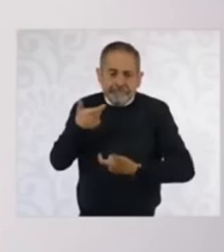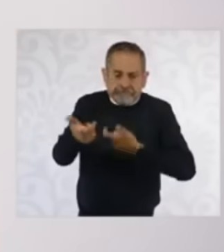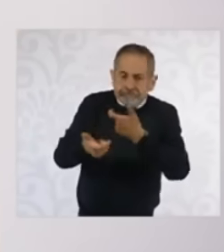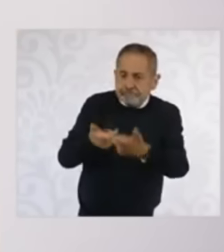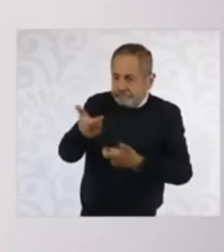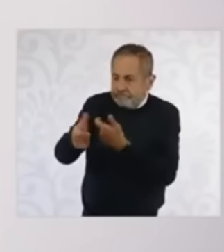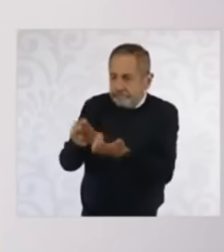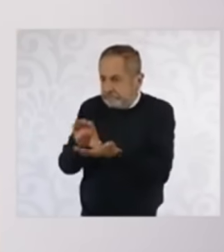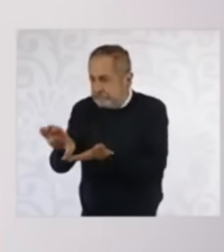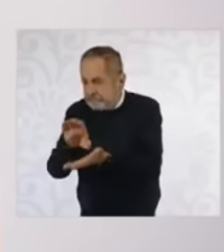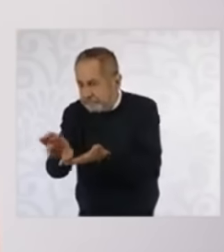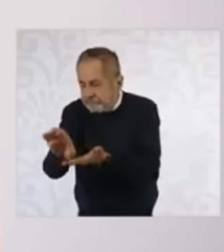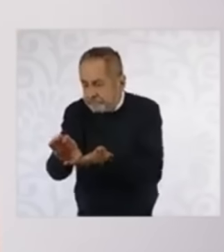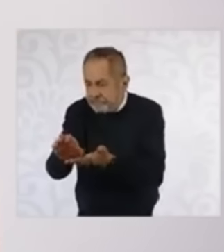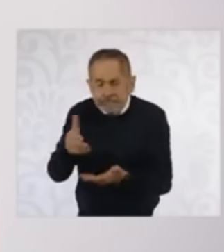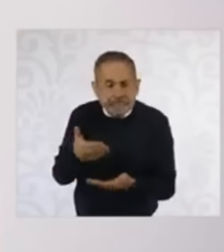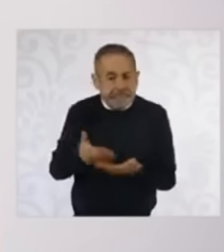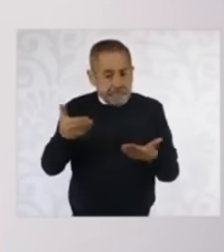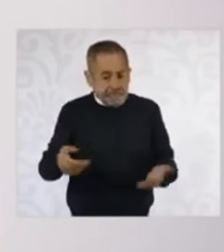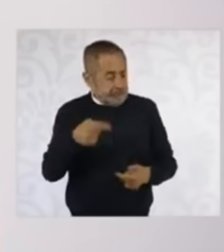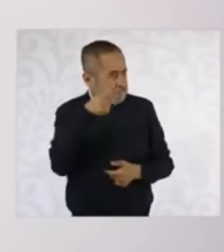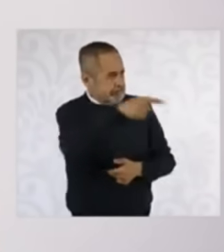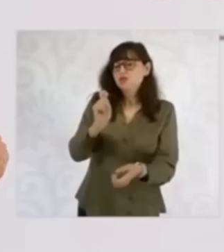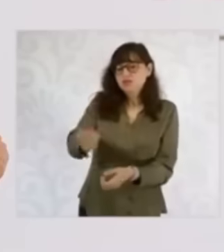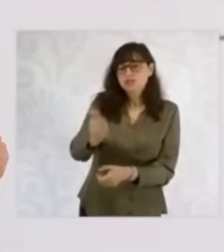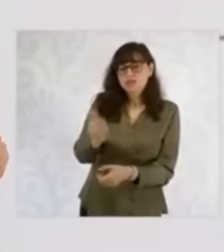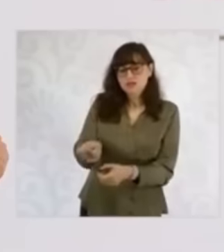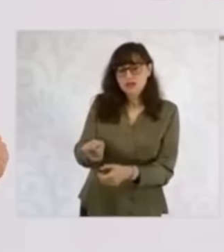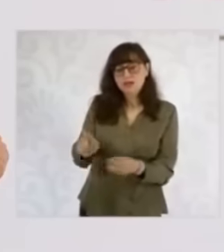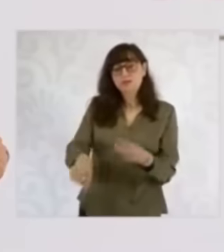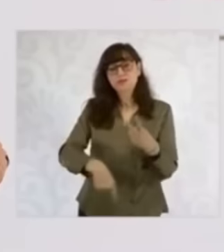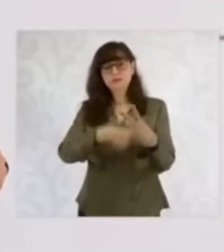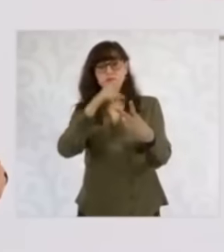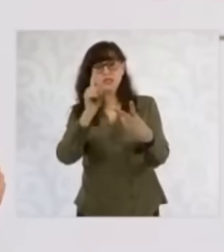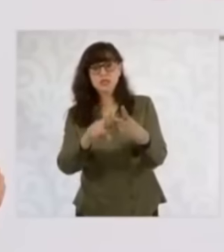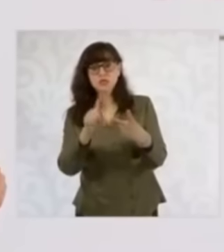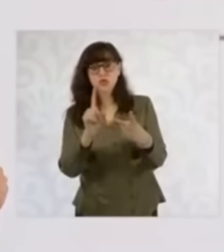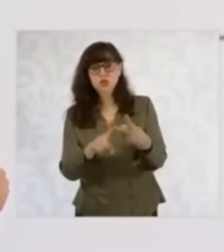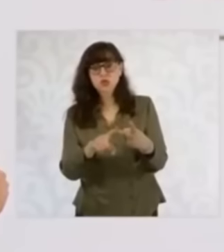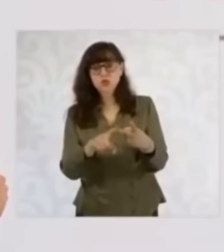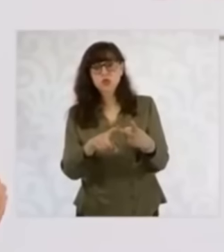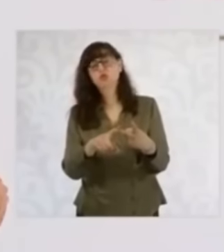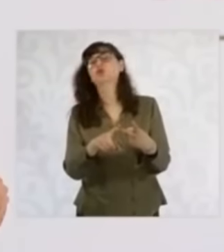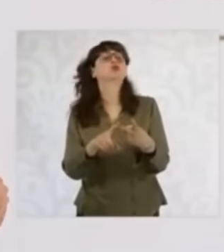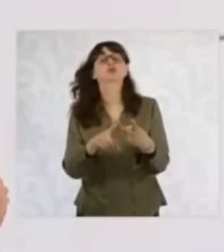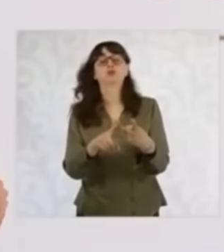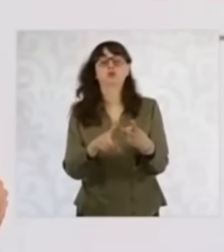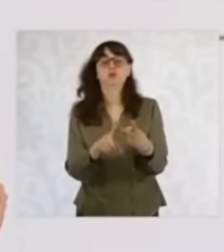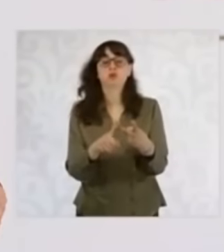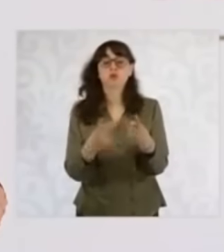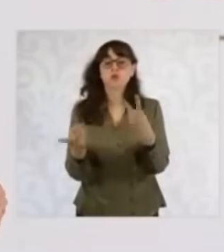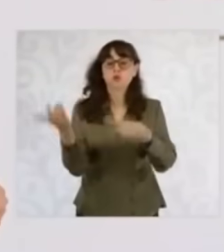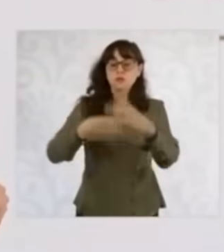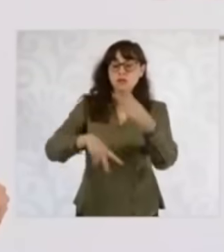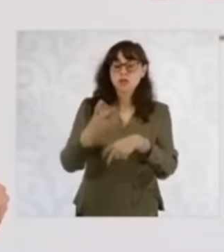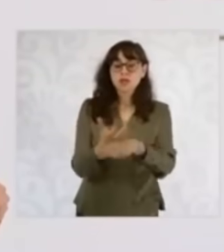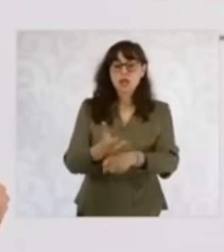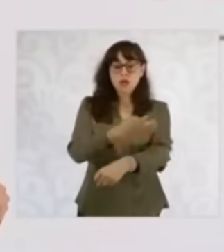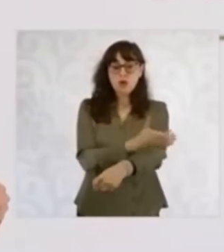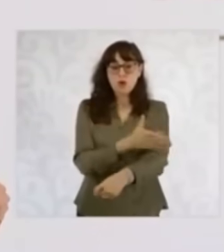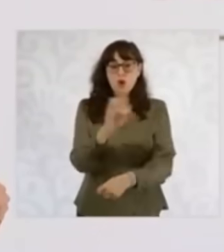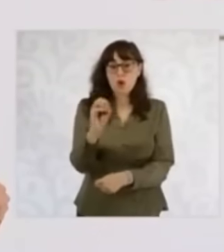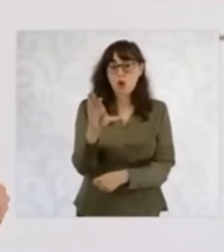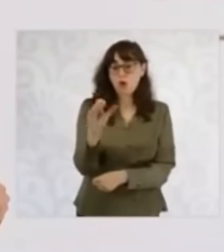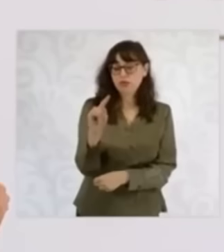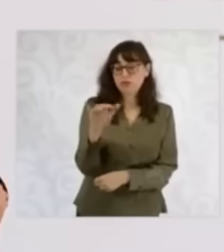Entonces por qué tanto recurso Hoy vengo con una noticia que los va a dejar con el corazón lleno de emoción y la mente volando